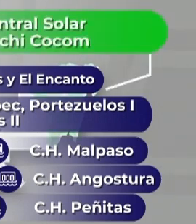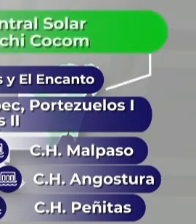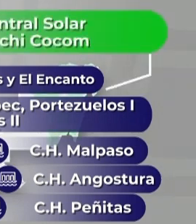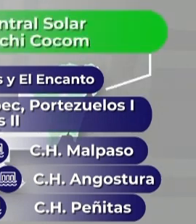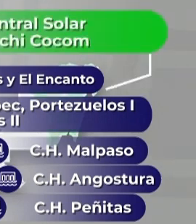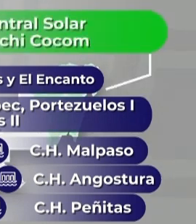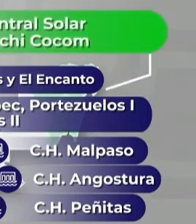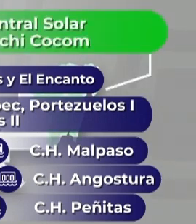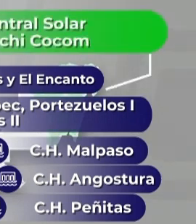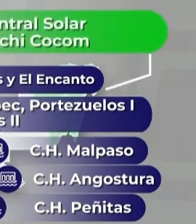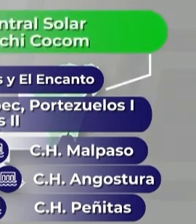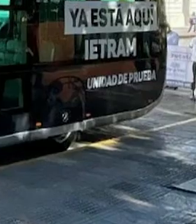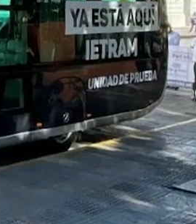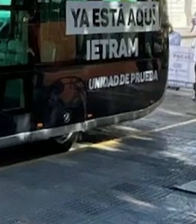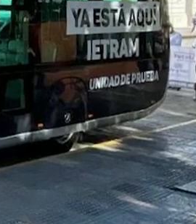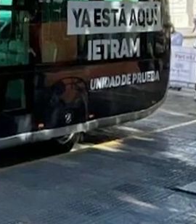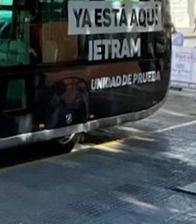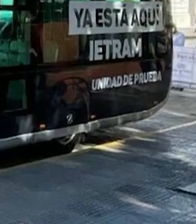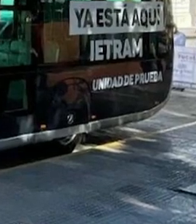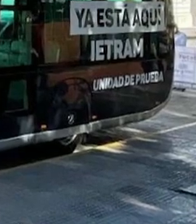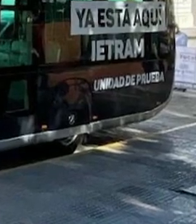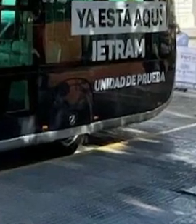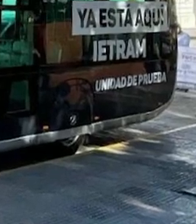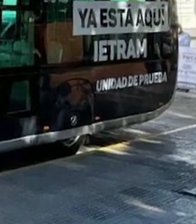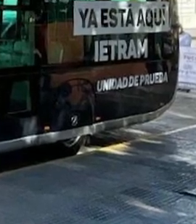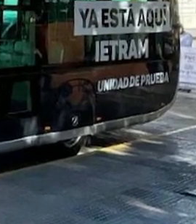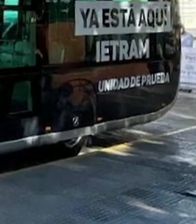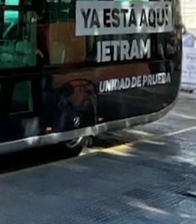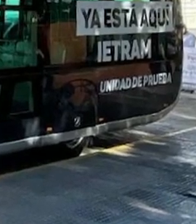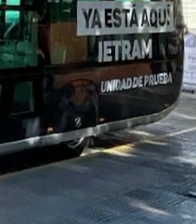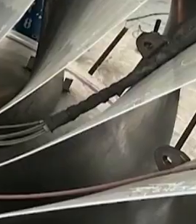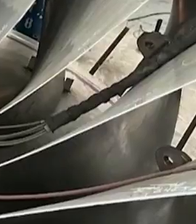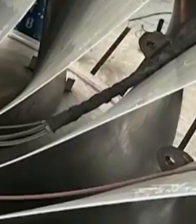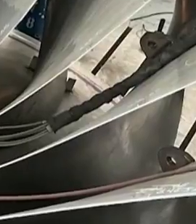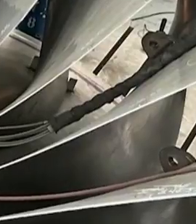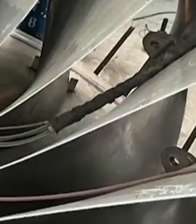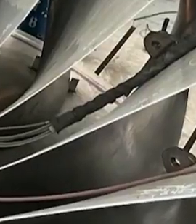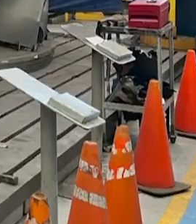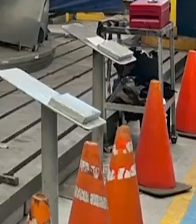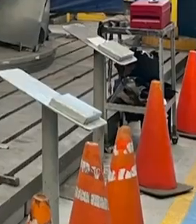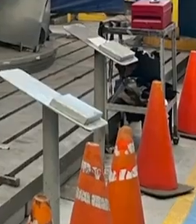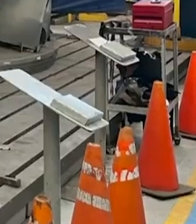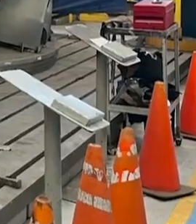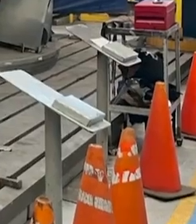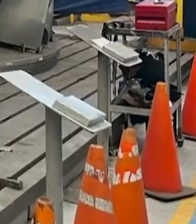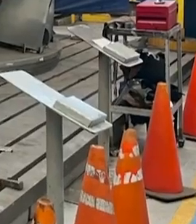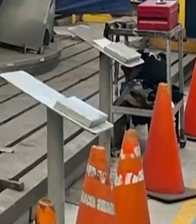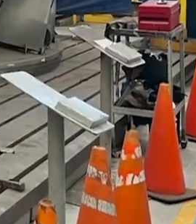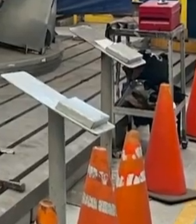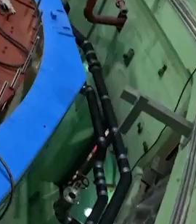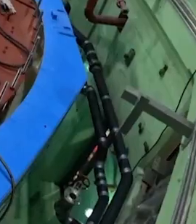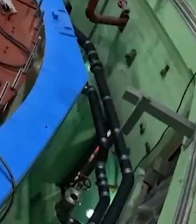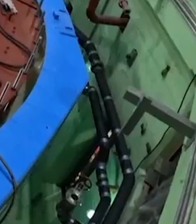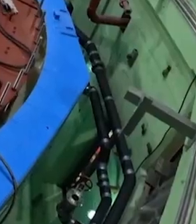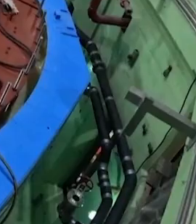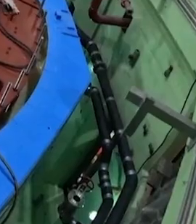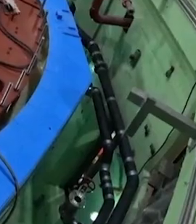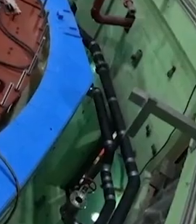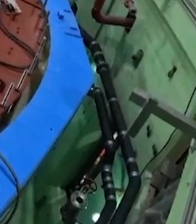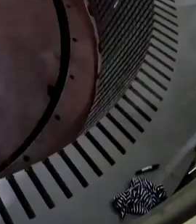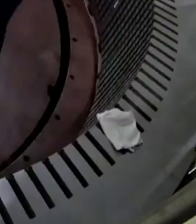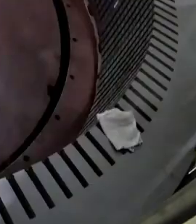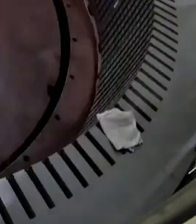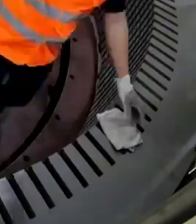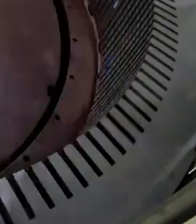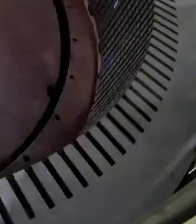Yucatán, que dotará de energía a los autobuses eléctricos cero emisiones. Además de la modernización y sustitución de los principales componentes de